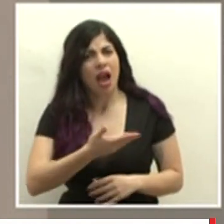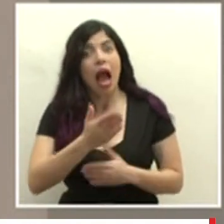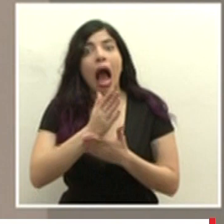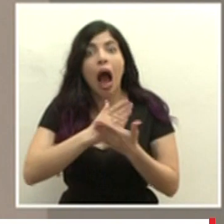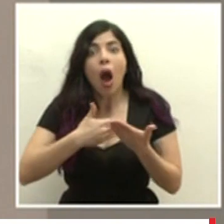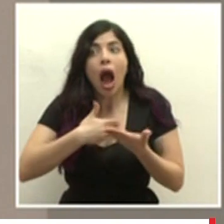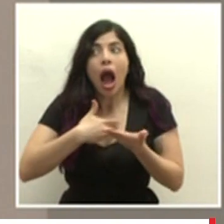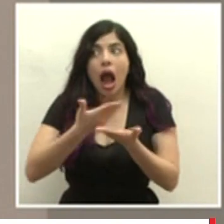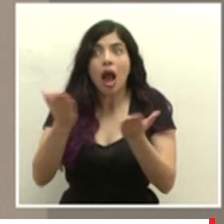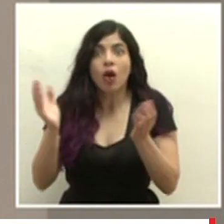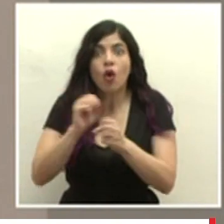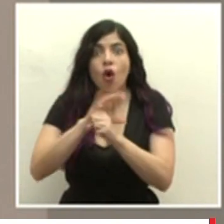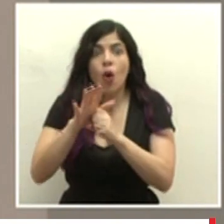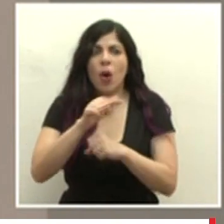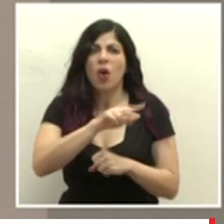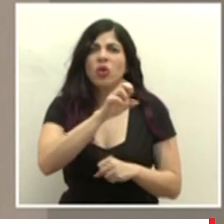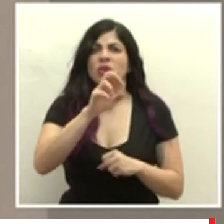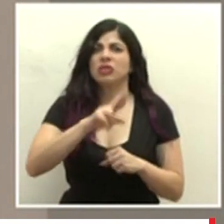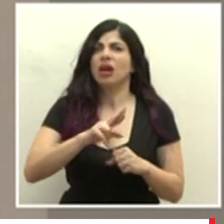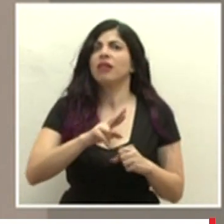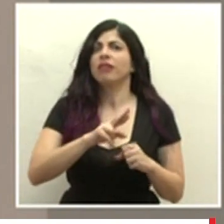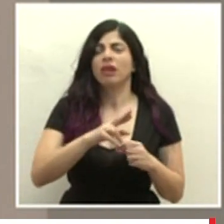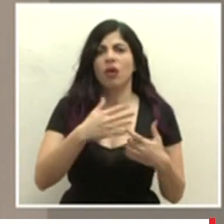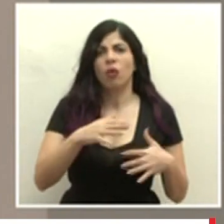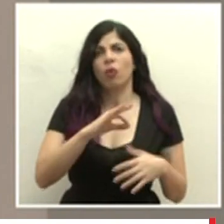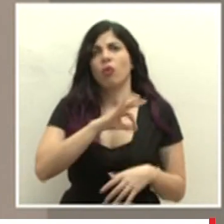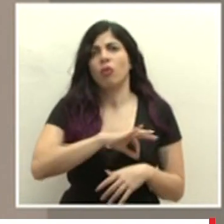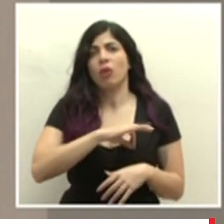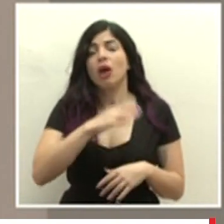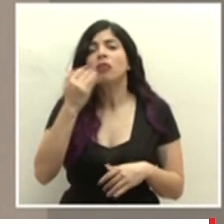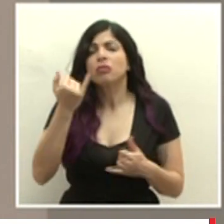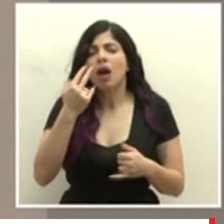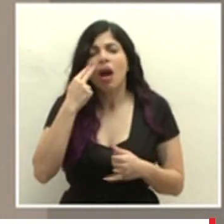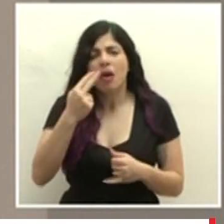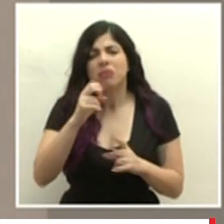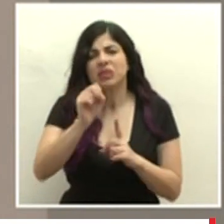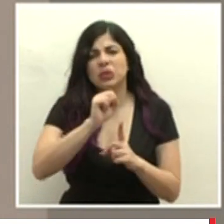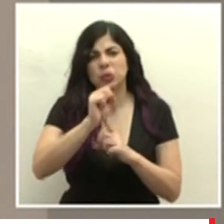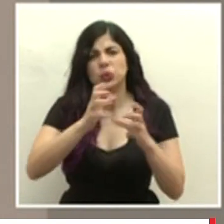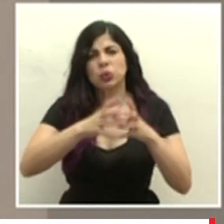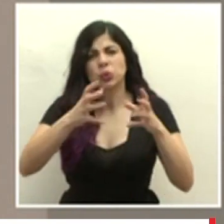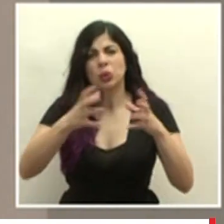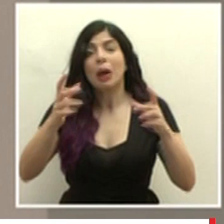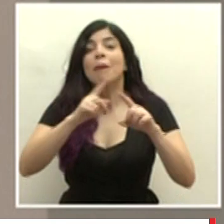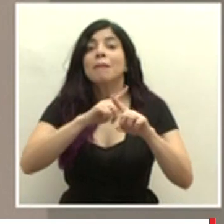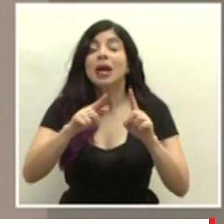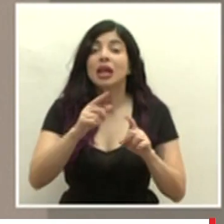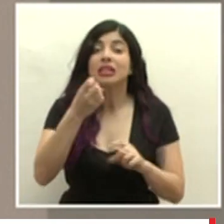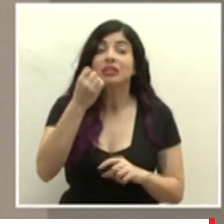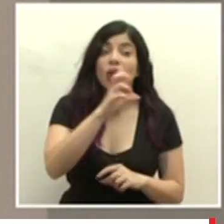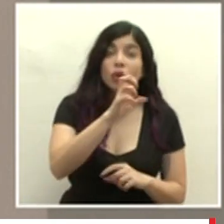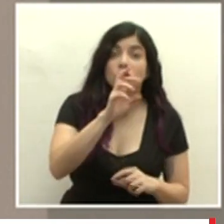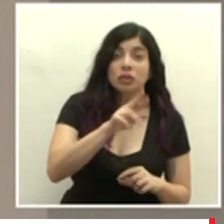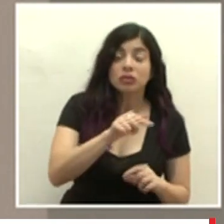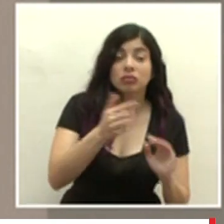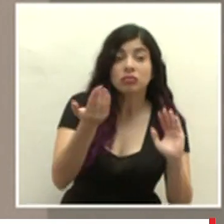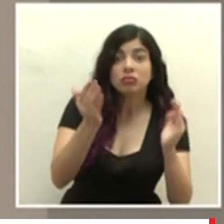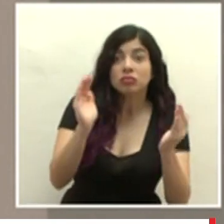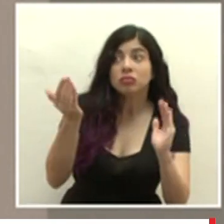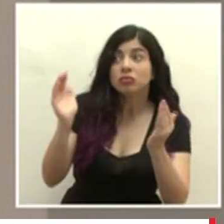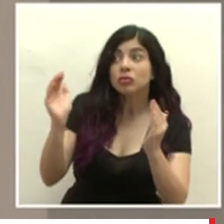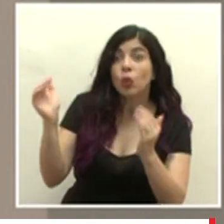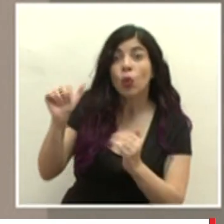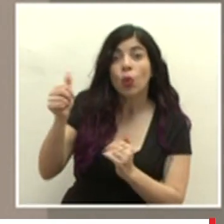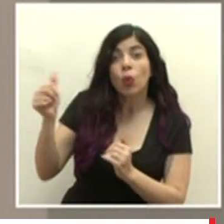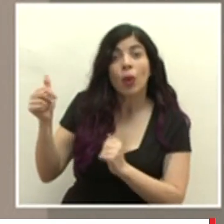COVID-19. Este escenario, que como indico va en aumento, está aún lejos de muchas de las cifras